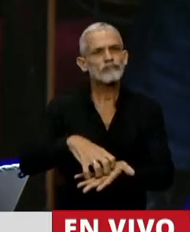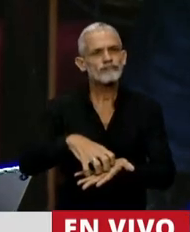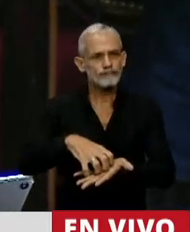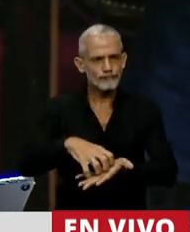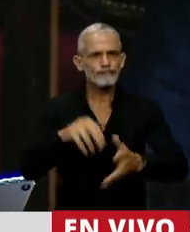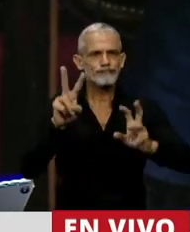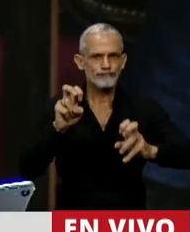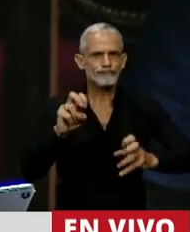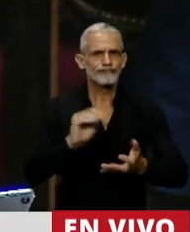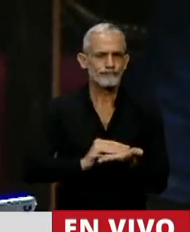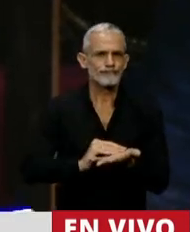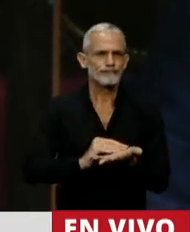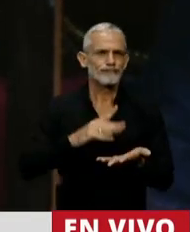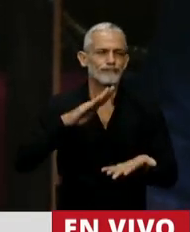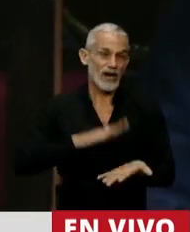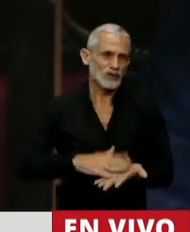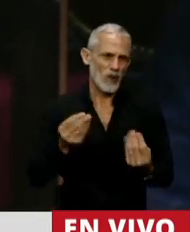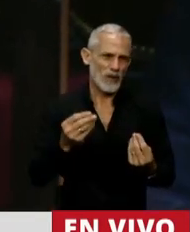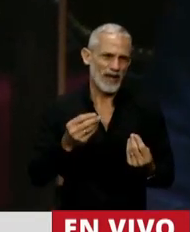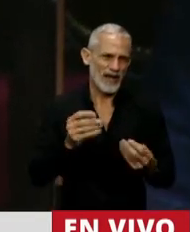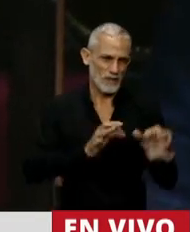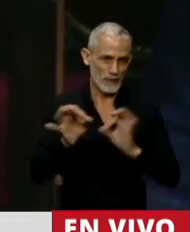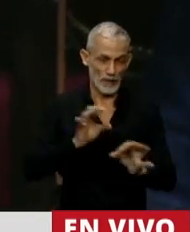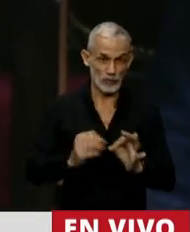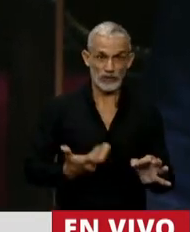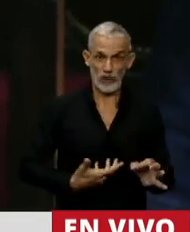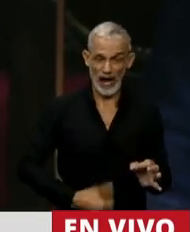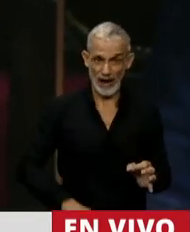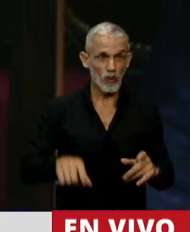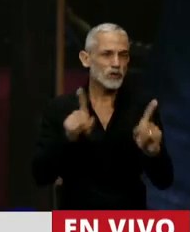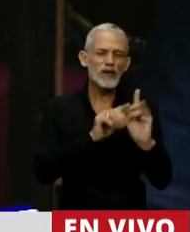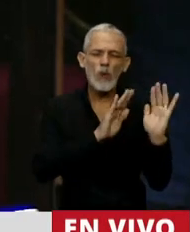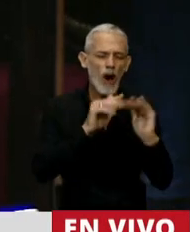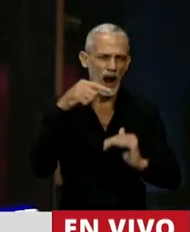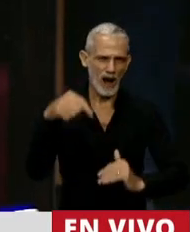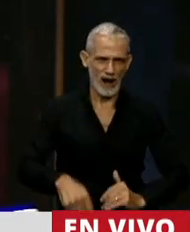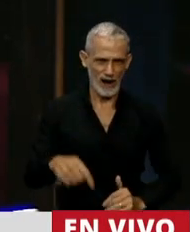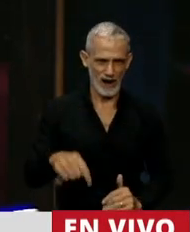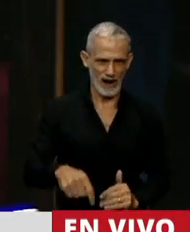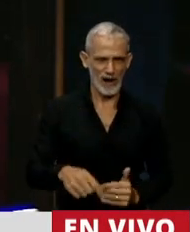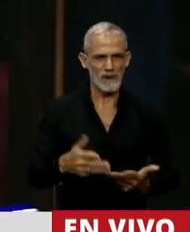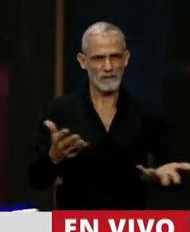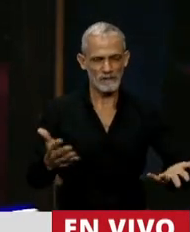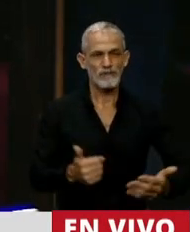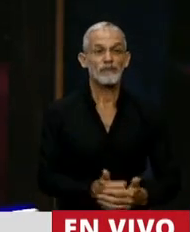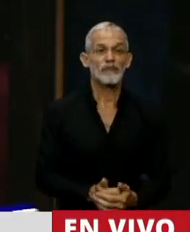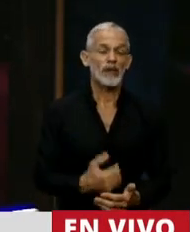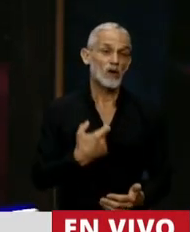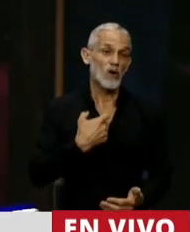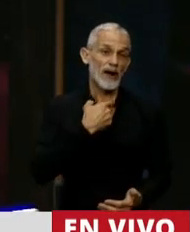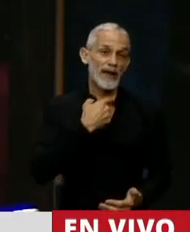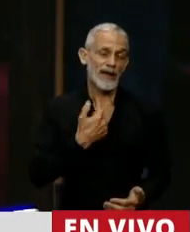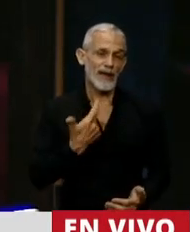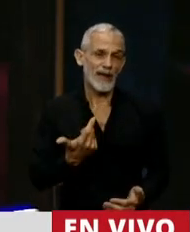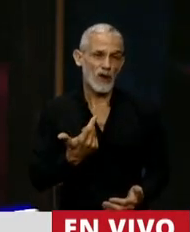tratado el proyecto del aborto como estamos tratando hoy. Quiero destacar hasta acá,